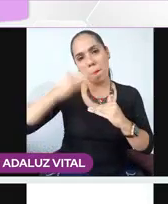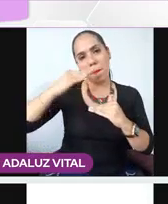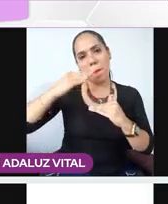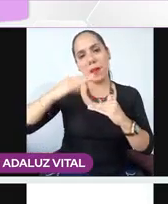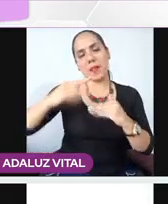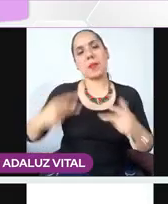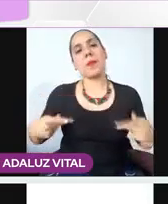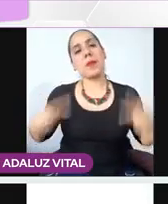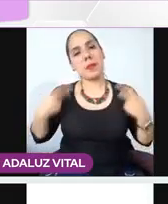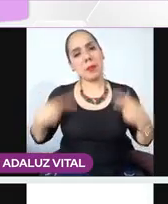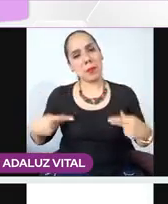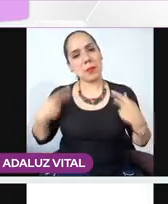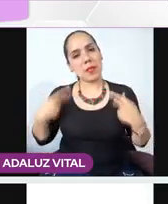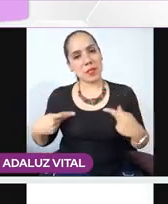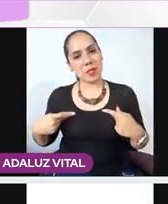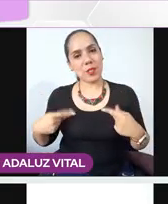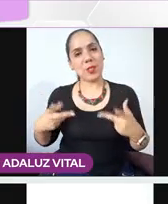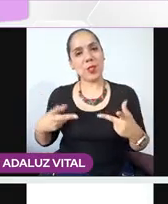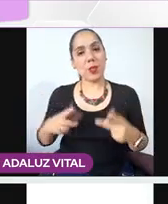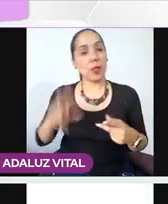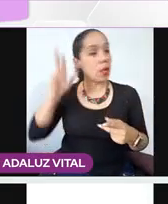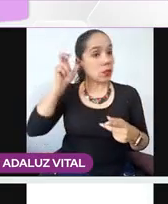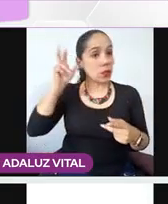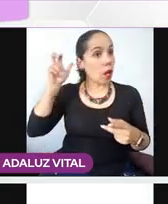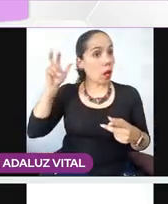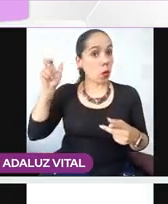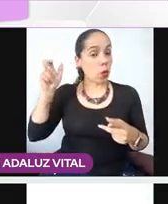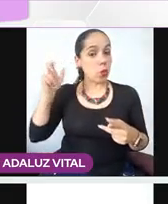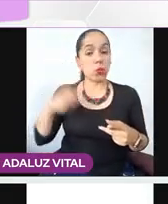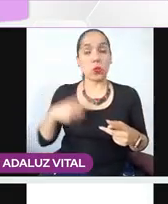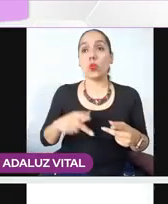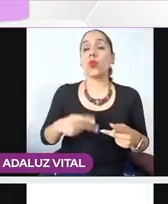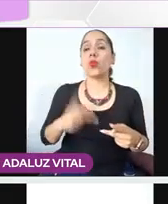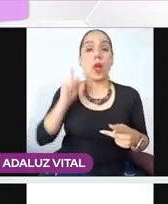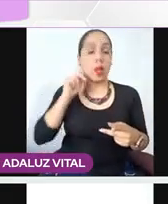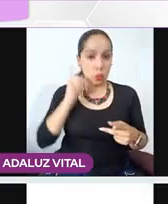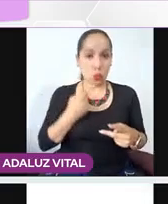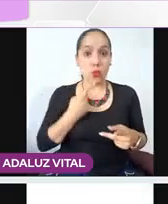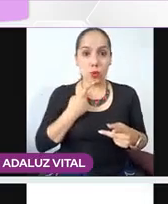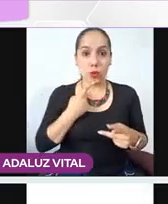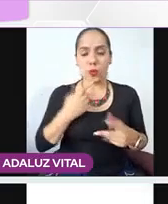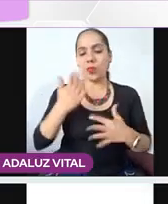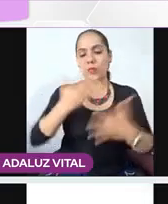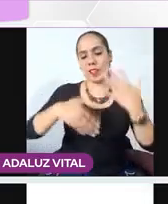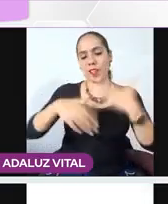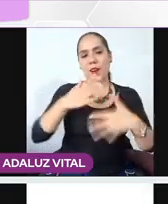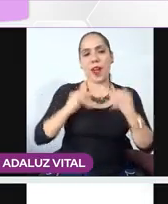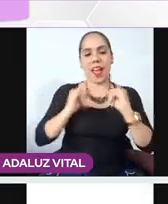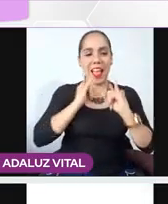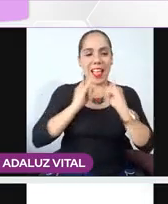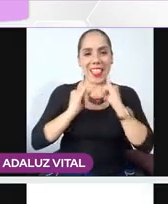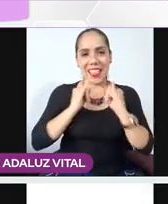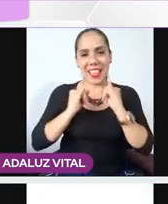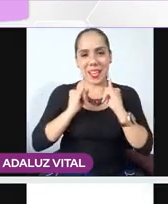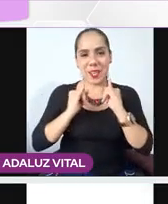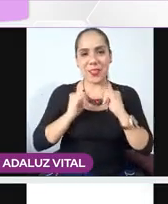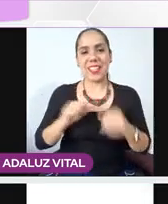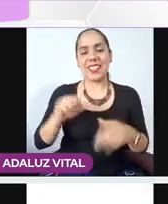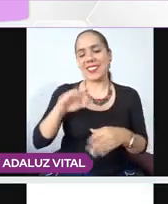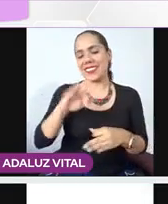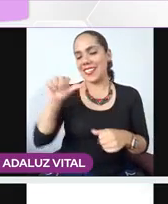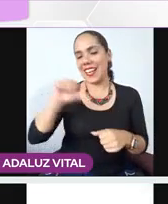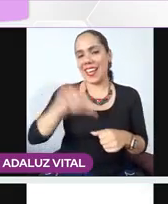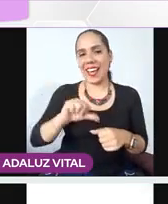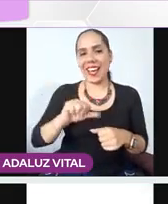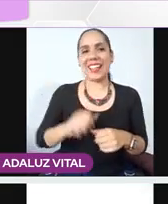escucharnos. Estamos interpretando en señas, en lengua de señas mexicana, un programa del Tribunal Electoral de la Ciudad de México